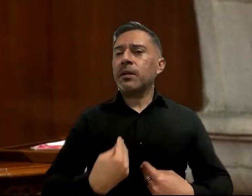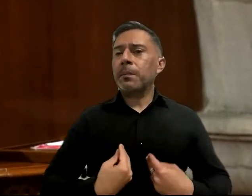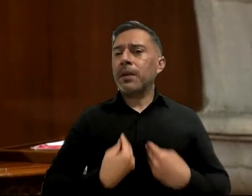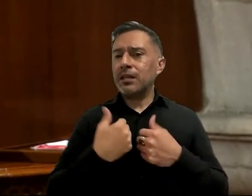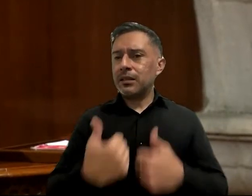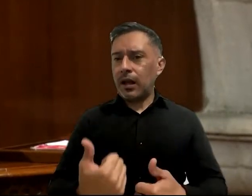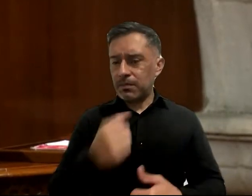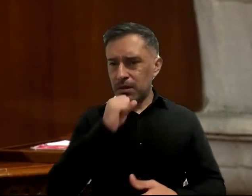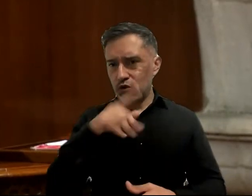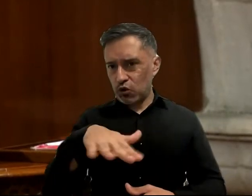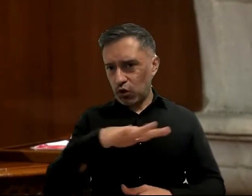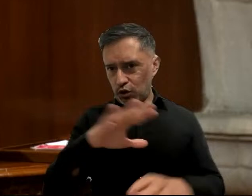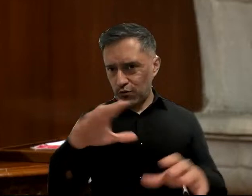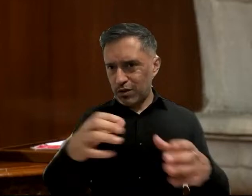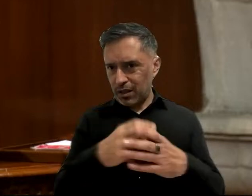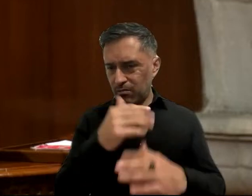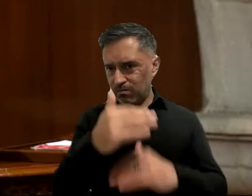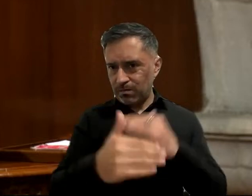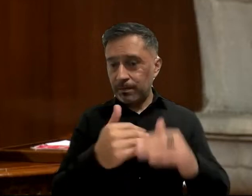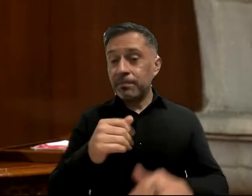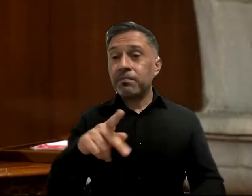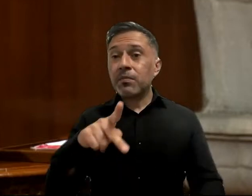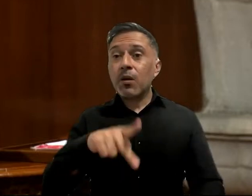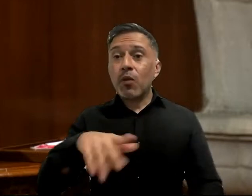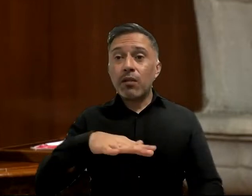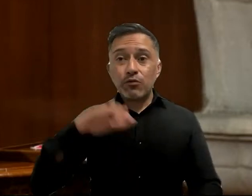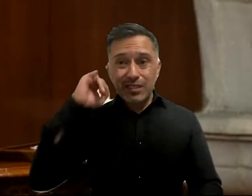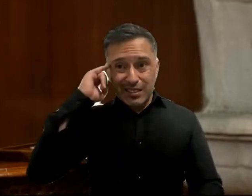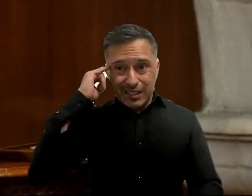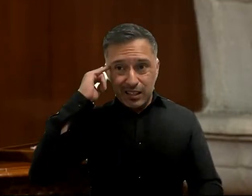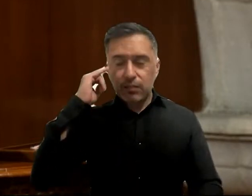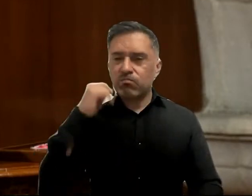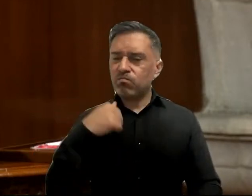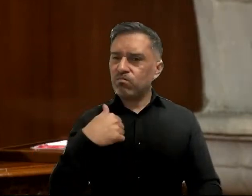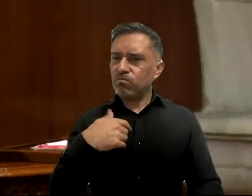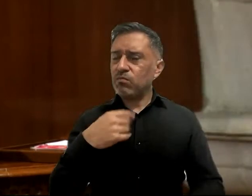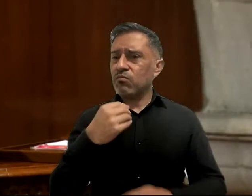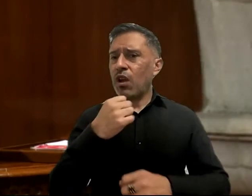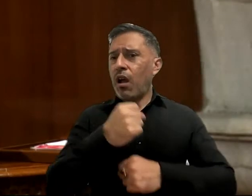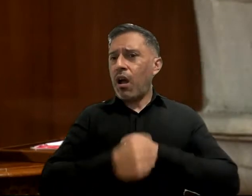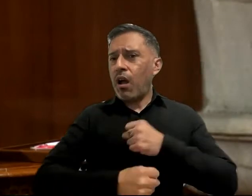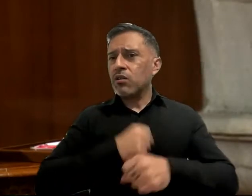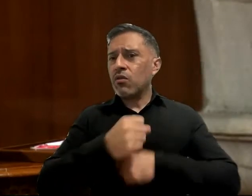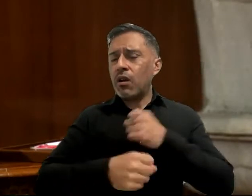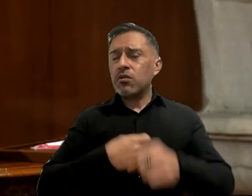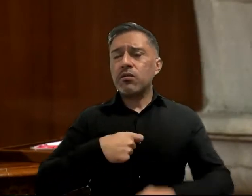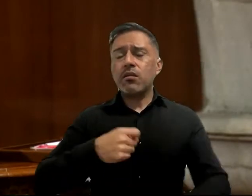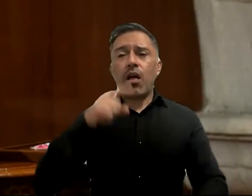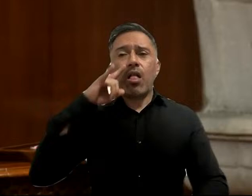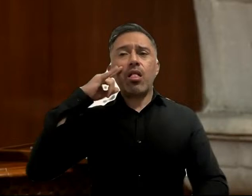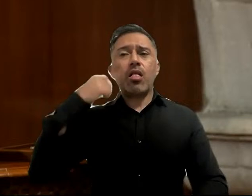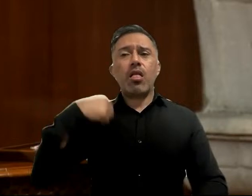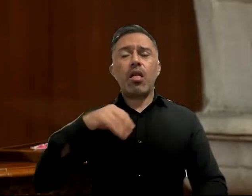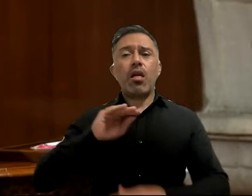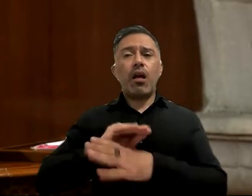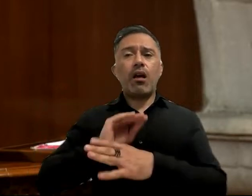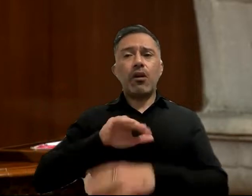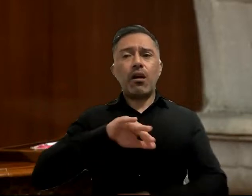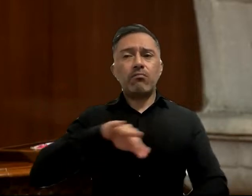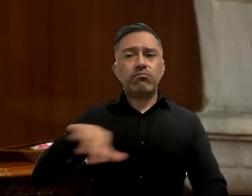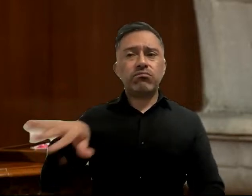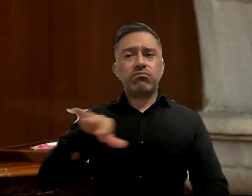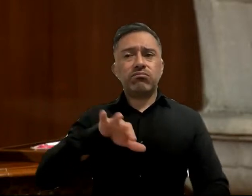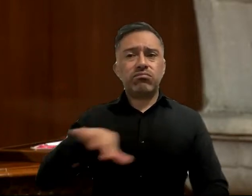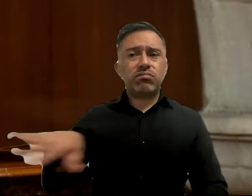sus comunidades. Los pueblos indígenas hemos sido históricamente relegados a un segundo plano, convertidos